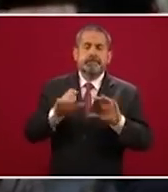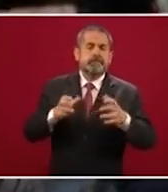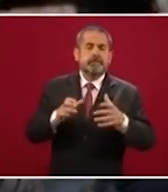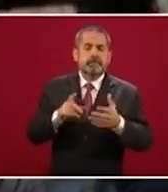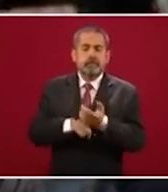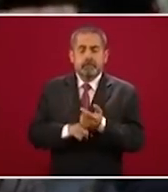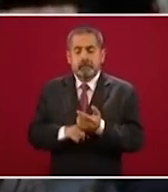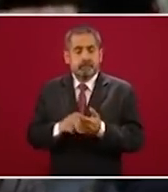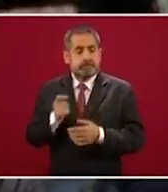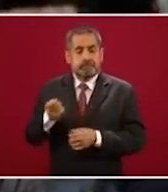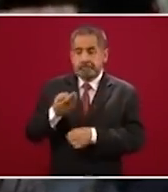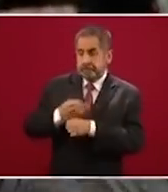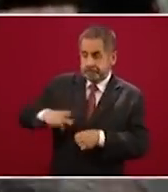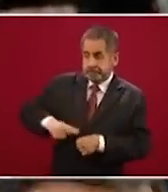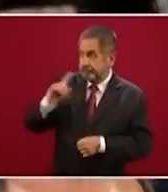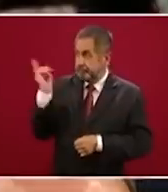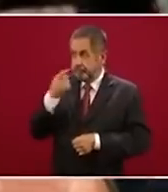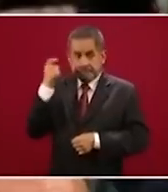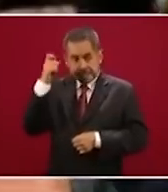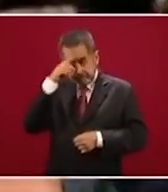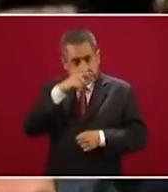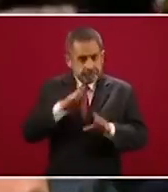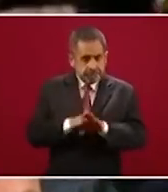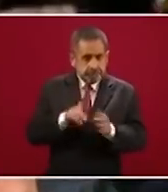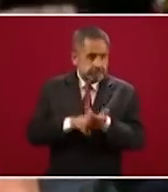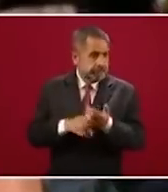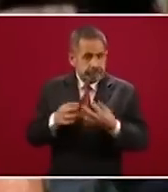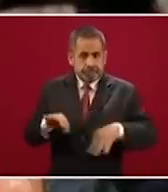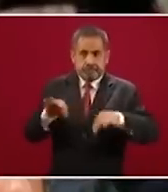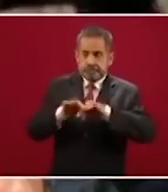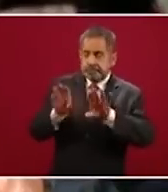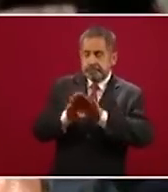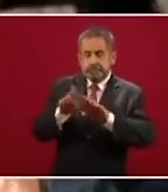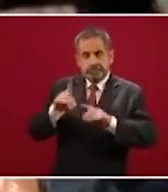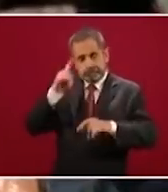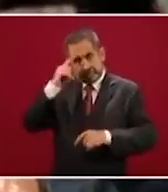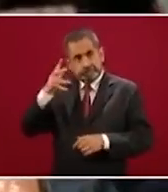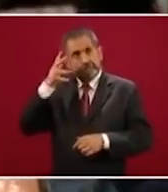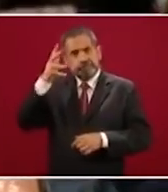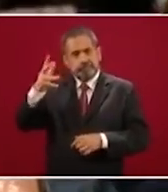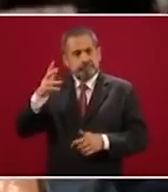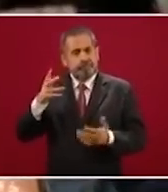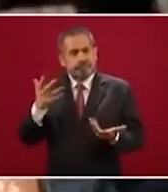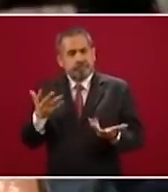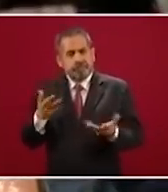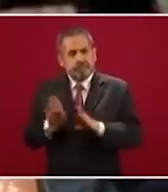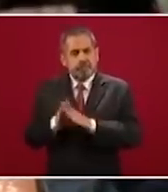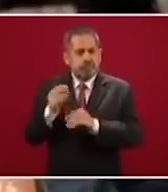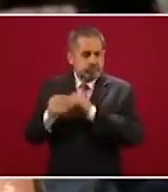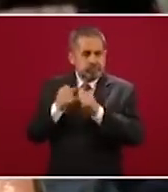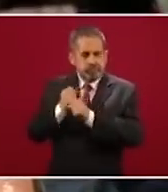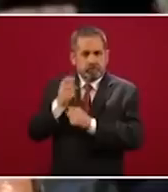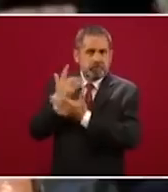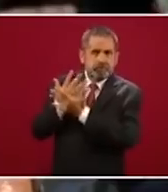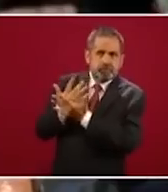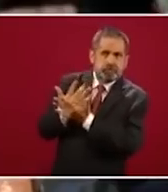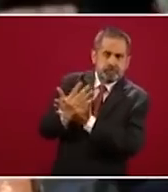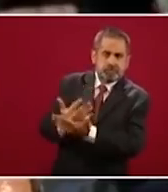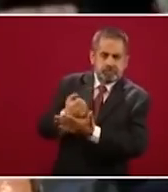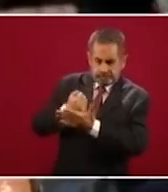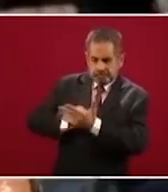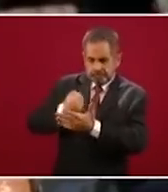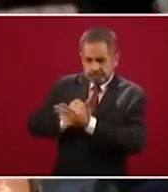compleja, en un momento tan complejo para el país, tan importante, tan prometedor para nosotros por tanto tiempo, en una lucha